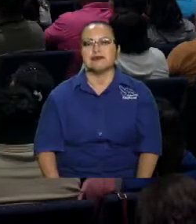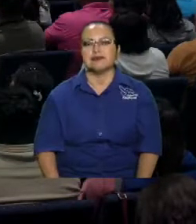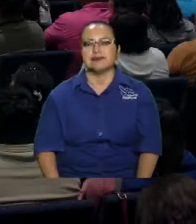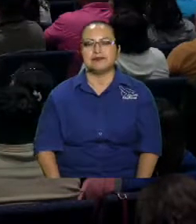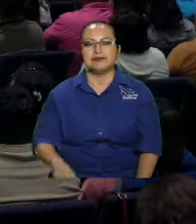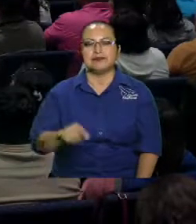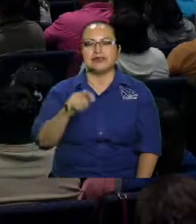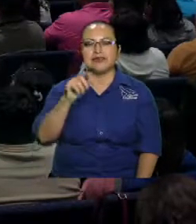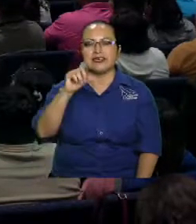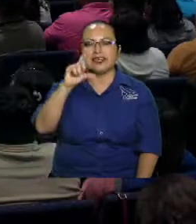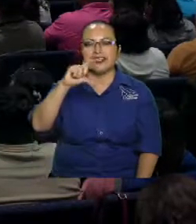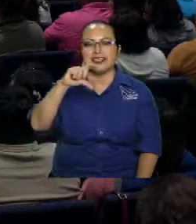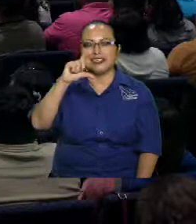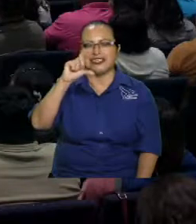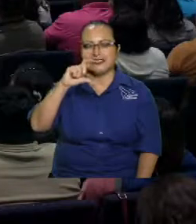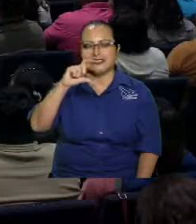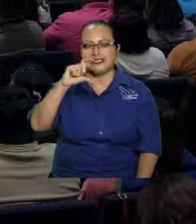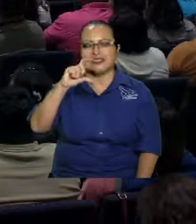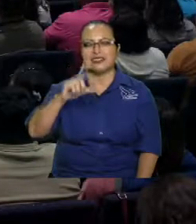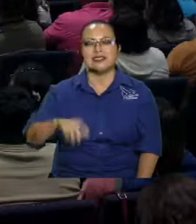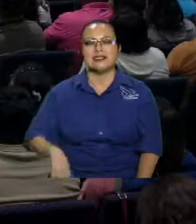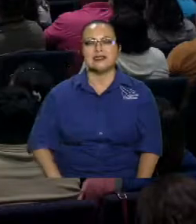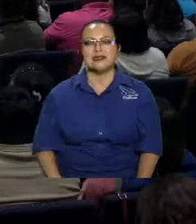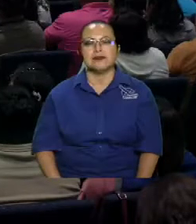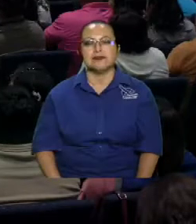que te sacas? Además del dinero.